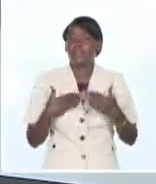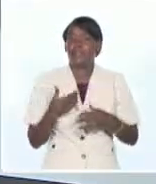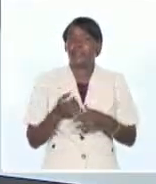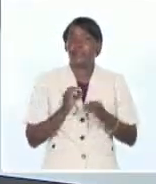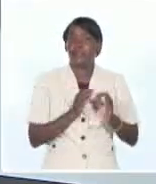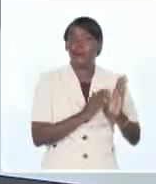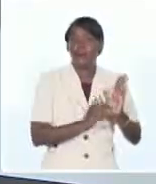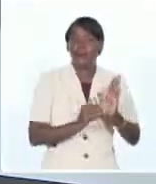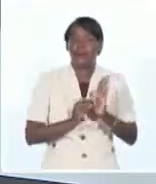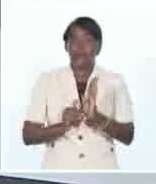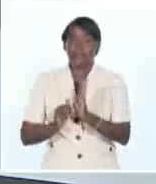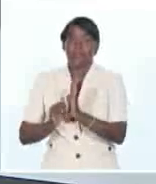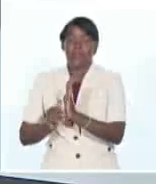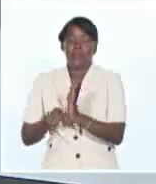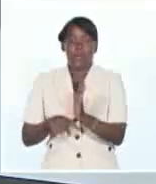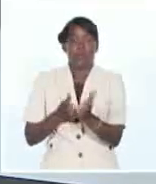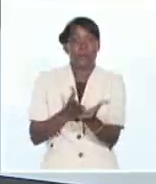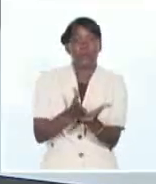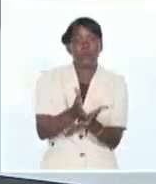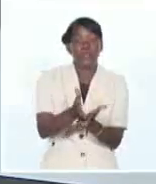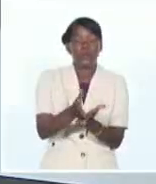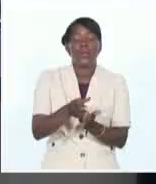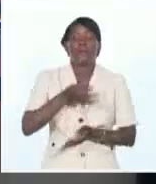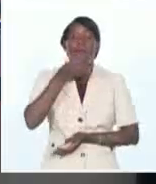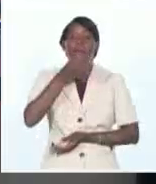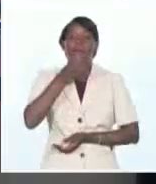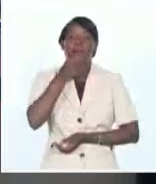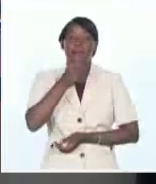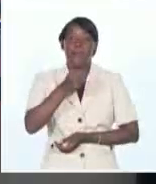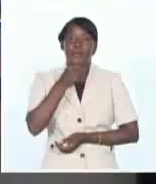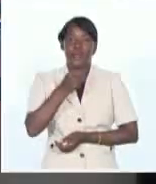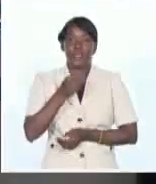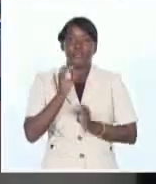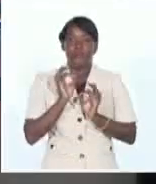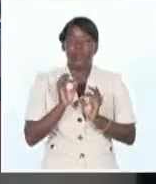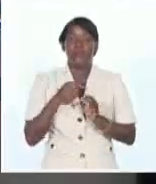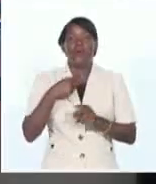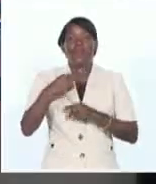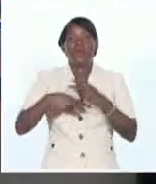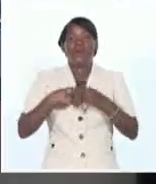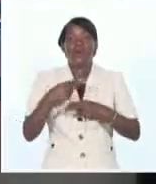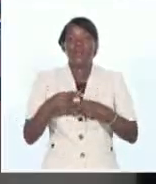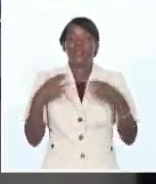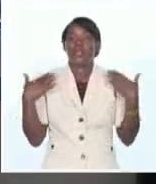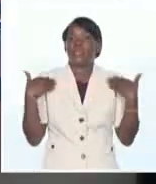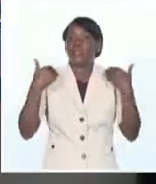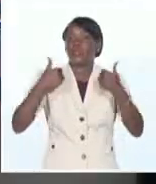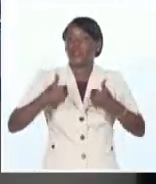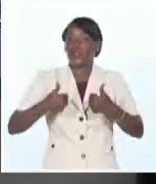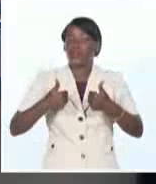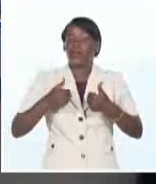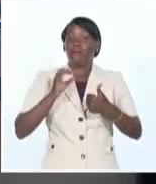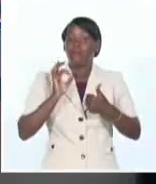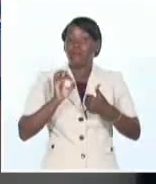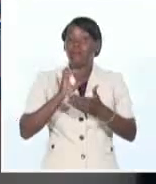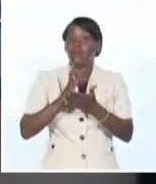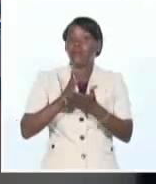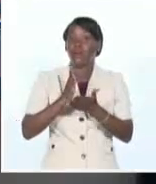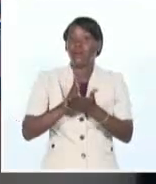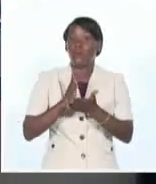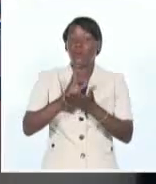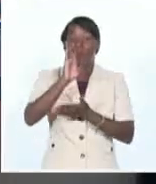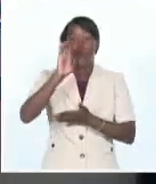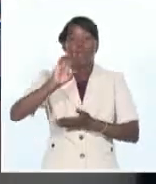Para darnos más detalles, conversamos con Elizabeth Castro, directora del Centro Nacional de Escuelas de Arte. Bienvenida al Noticiero